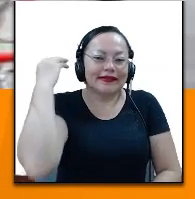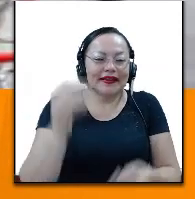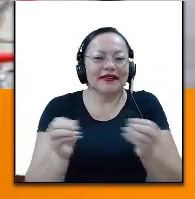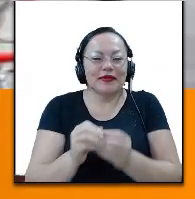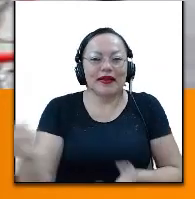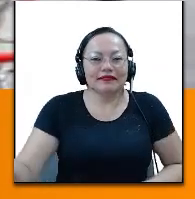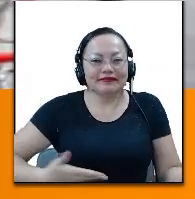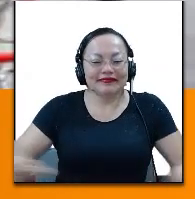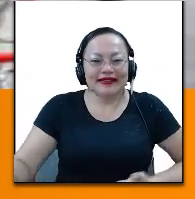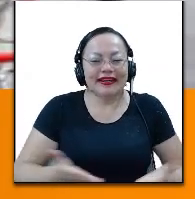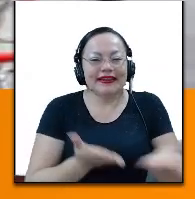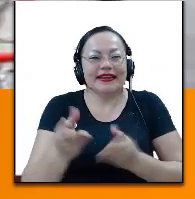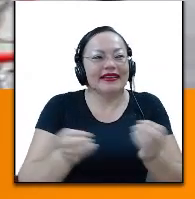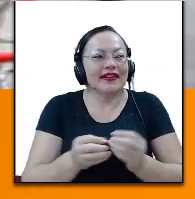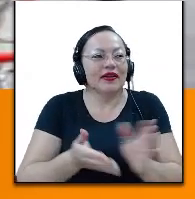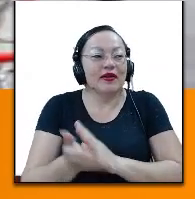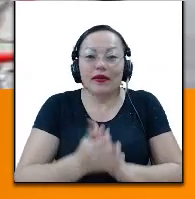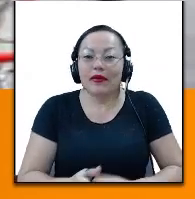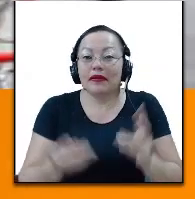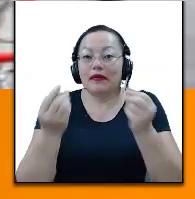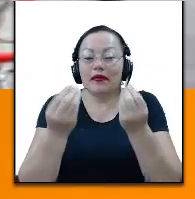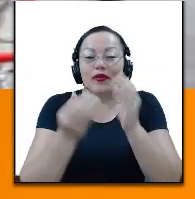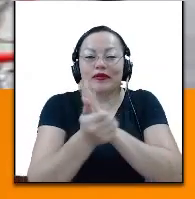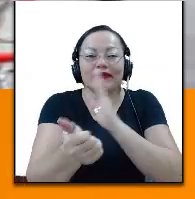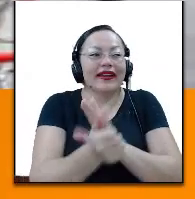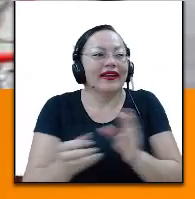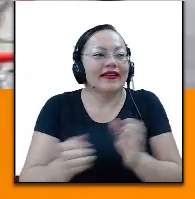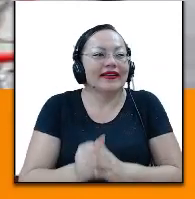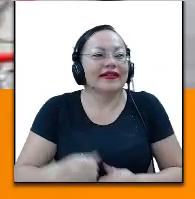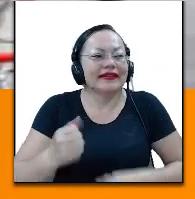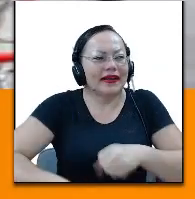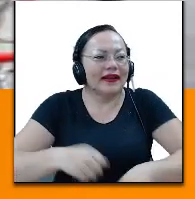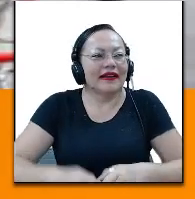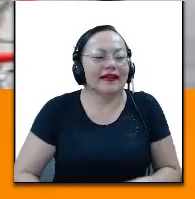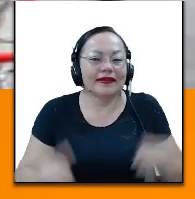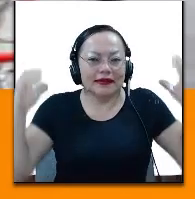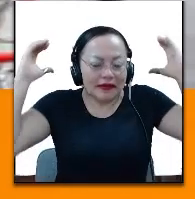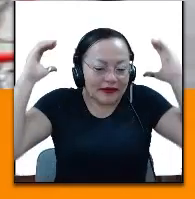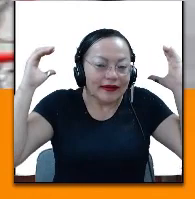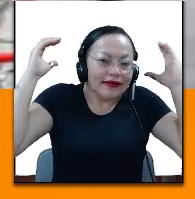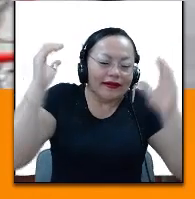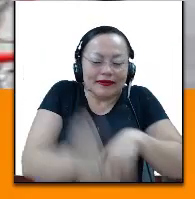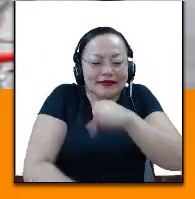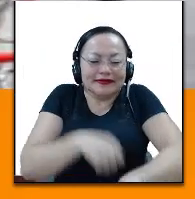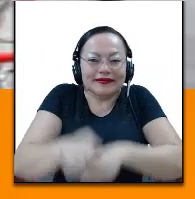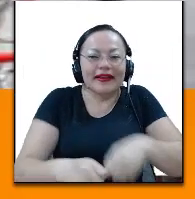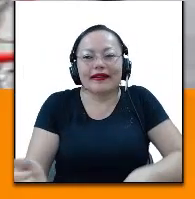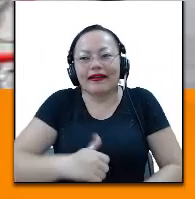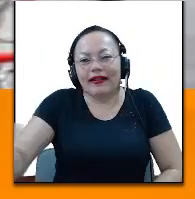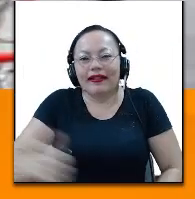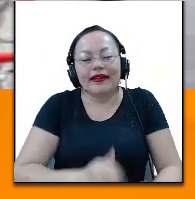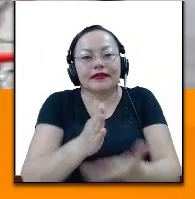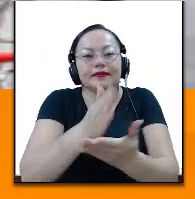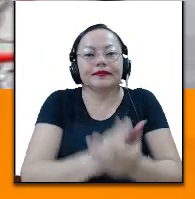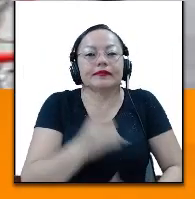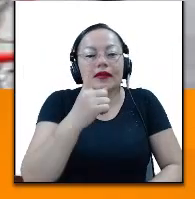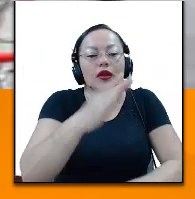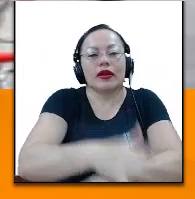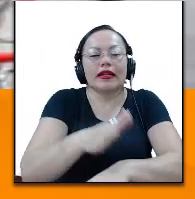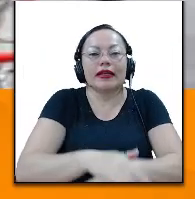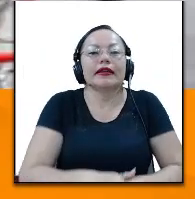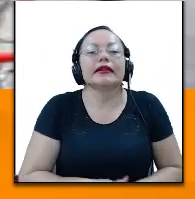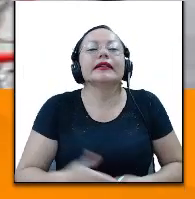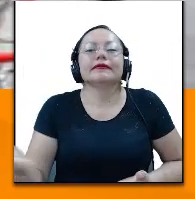o no? Se le ve fructífera, vea, tiene pelado de domicilio con canastilla en la espalda y toda la cosa. Entonces recuerde, después de la 1 para la tienda